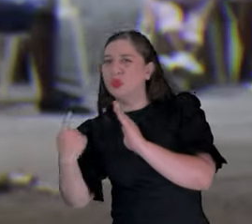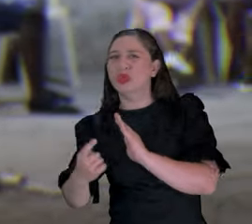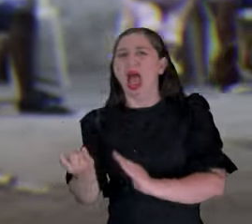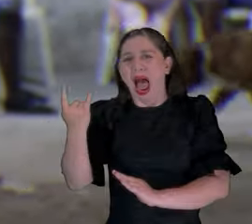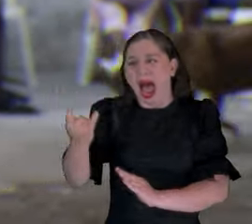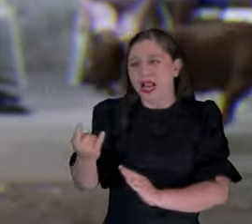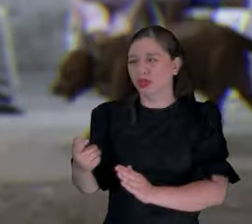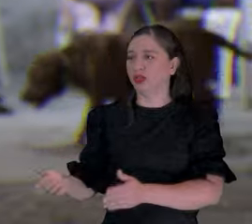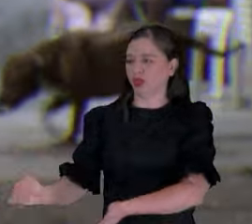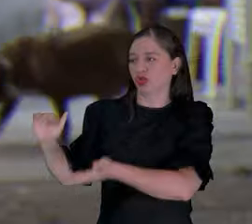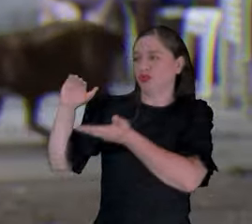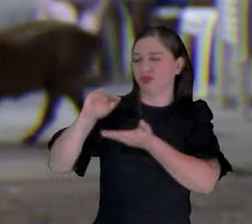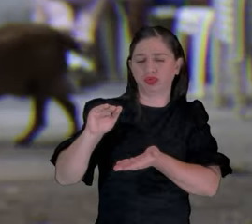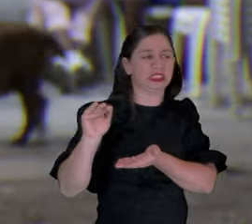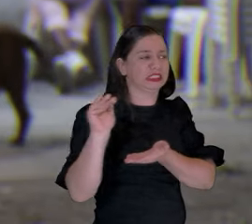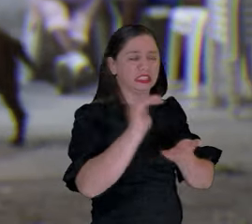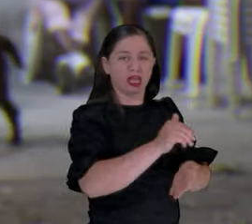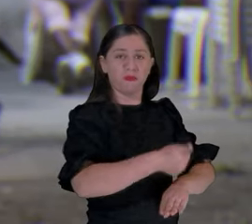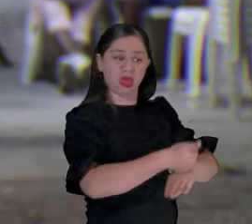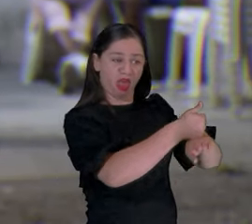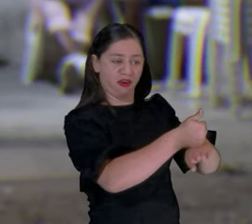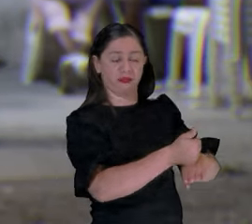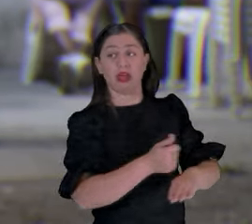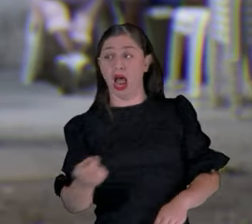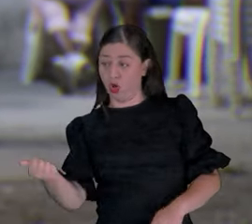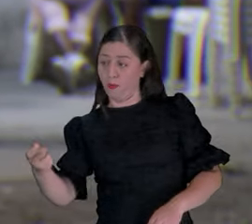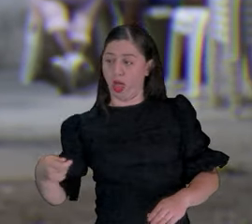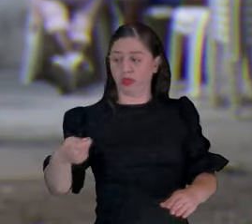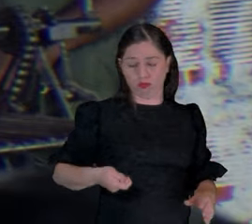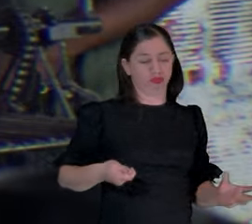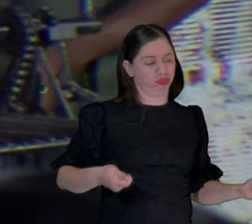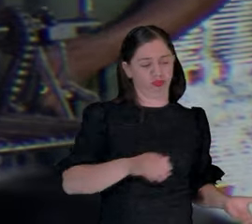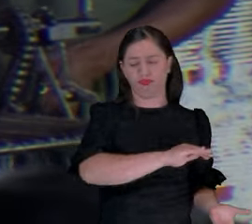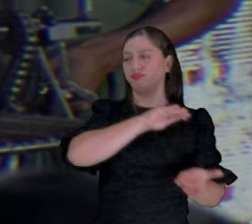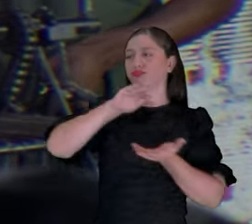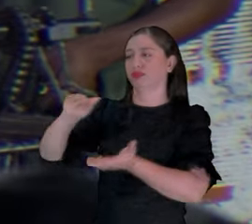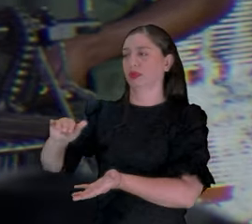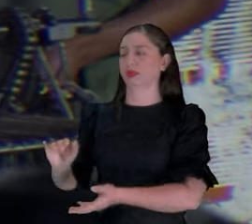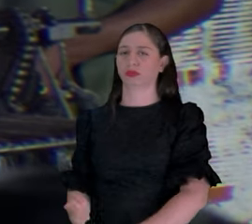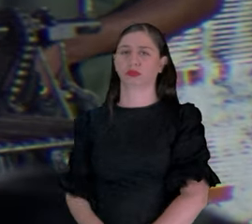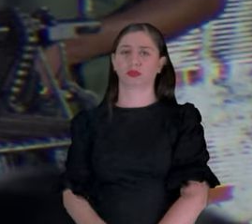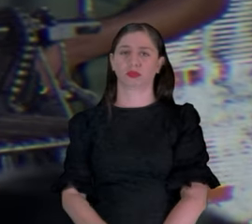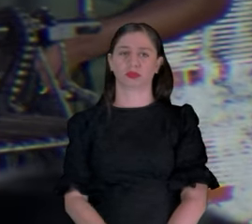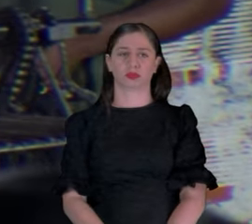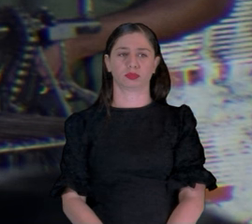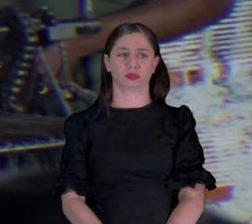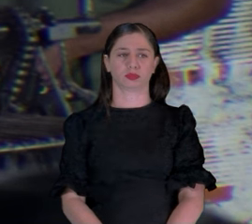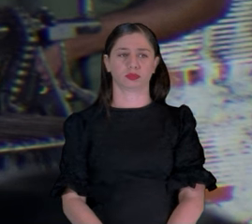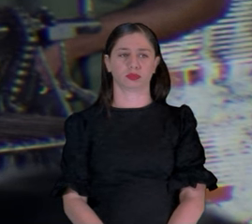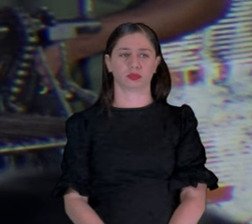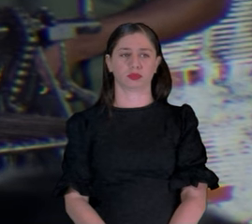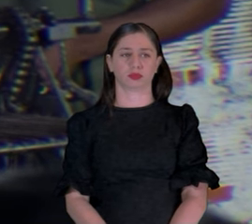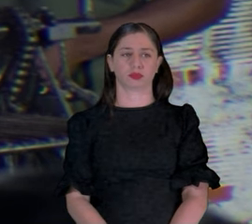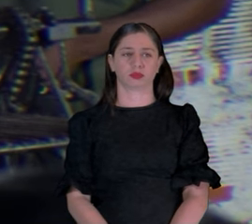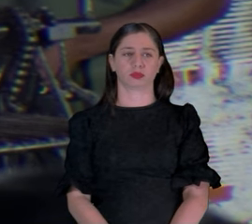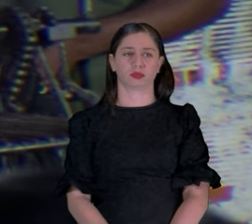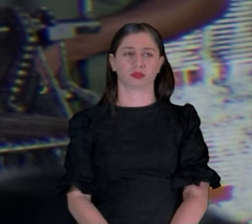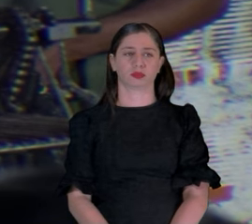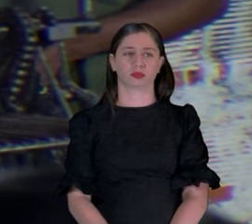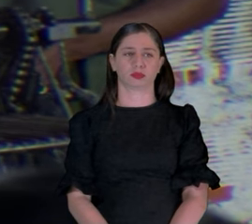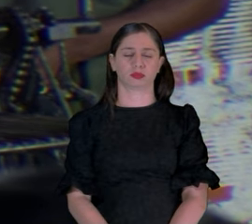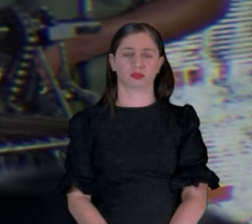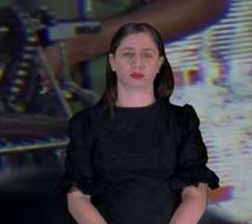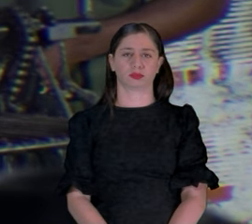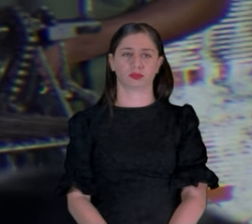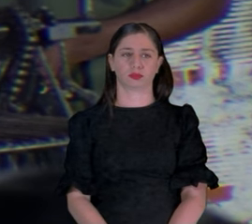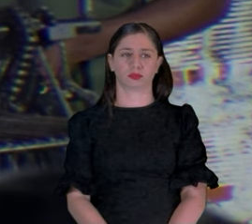Porque usted hace un esfuercito y mira allá adentro y tiene algo de valor, yo lo llevo al patrón. Y cuando usted tenga la plata, pues se le devuelve.